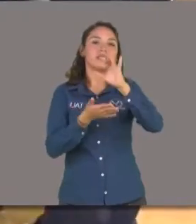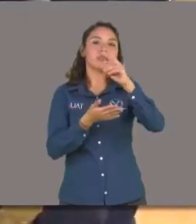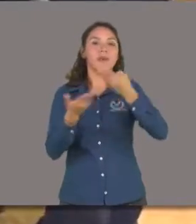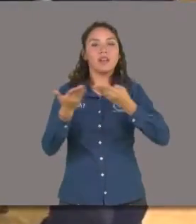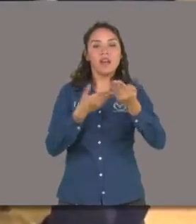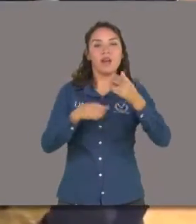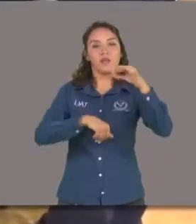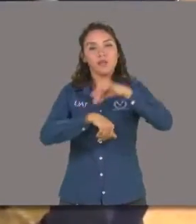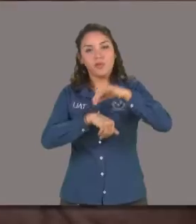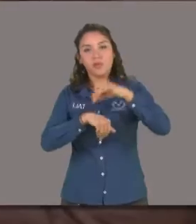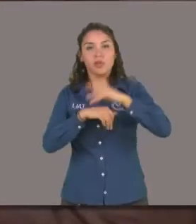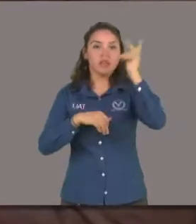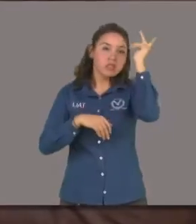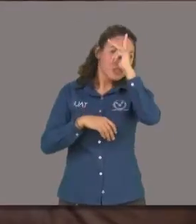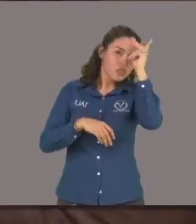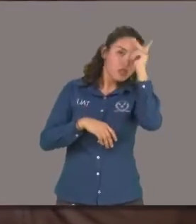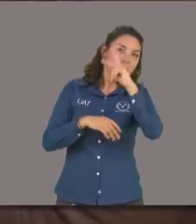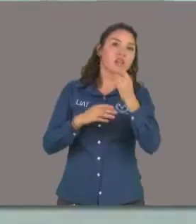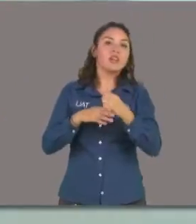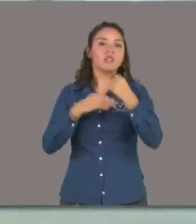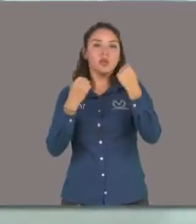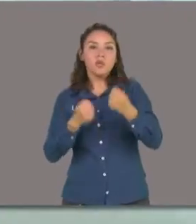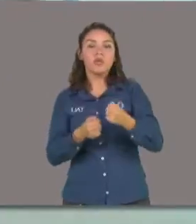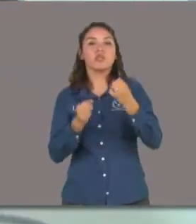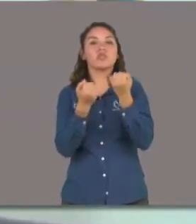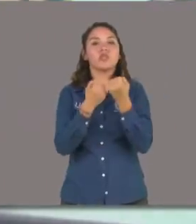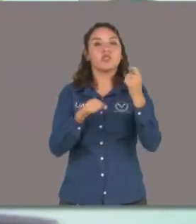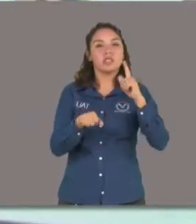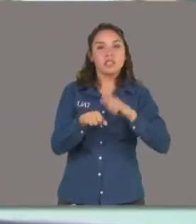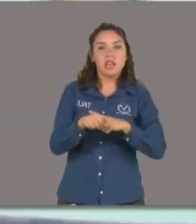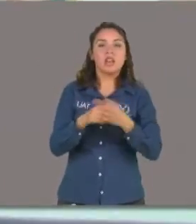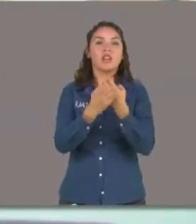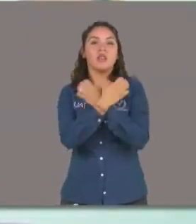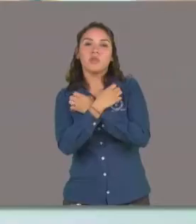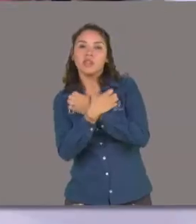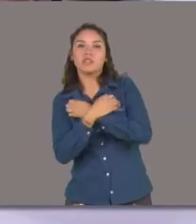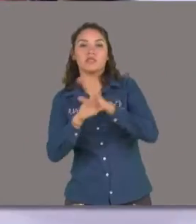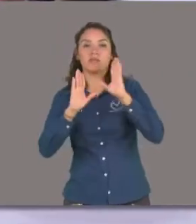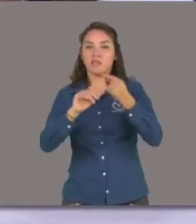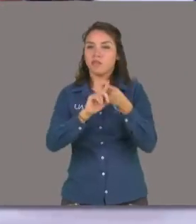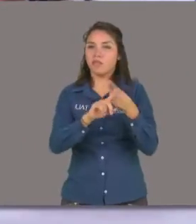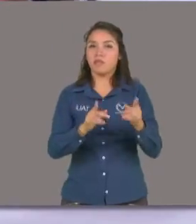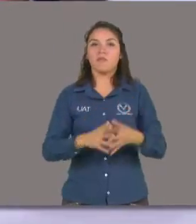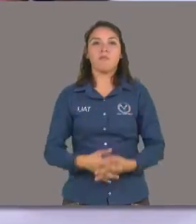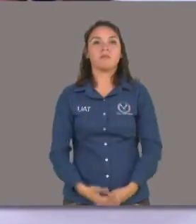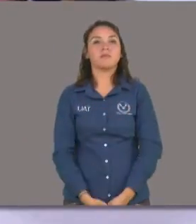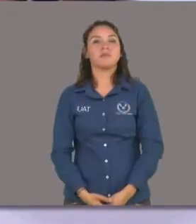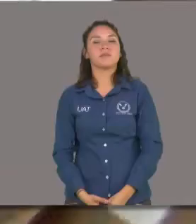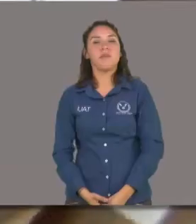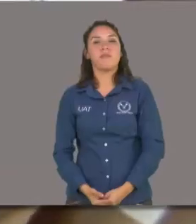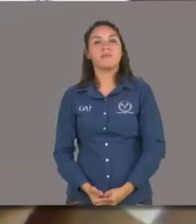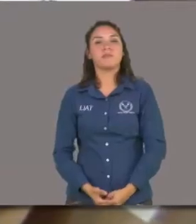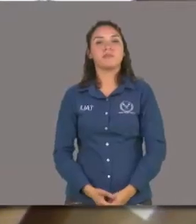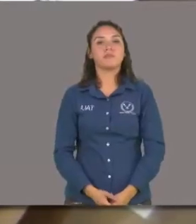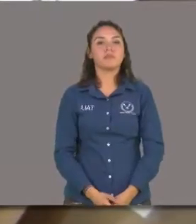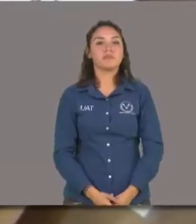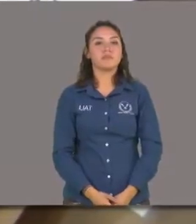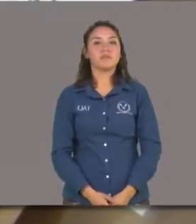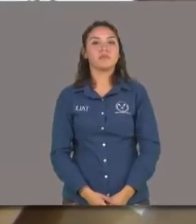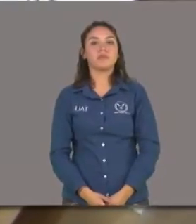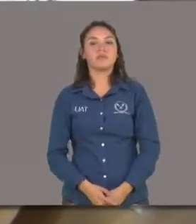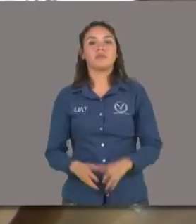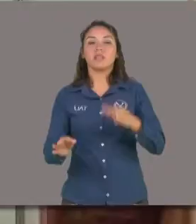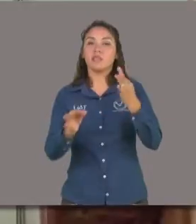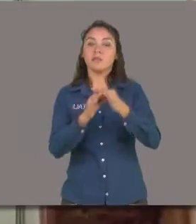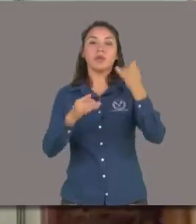requieren de atención. En ese sentido, se integró la instalación de módulos en el recinto gubernamental que versó desde servicios médicos, asesoría psicológica,